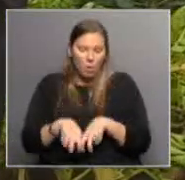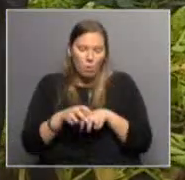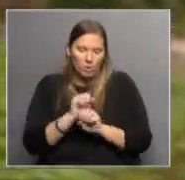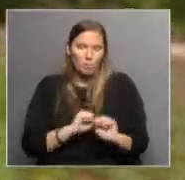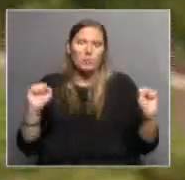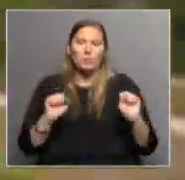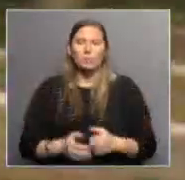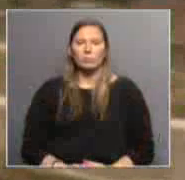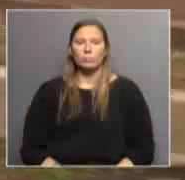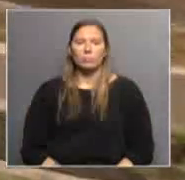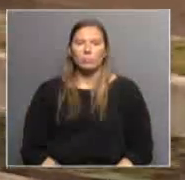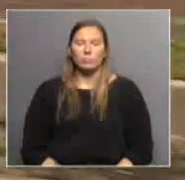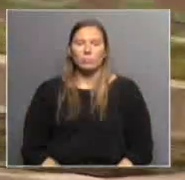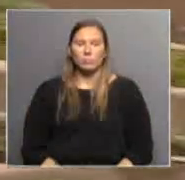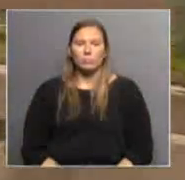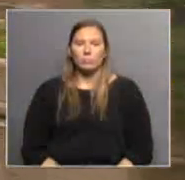posible.